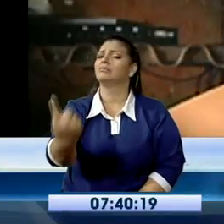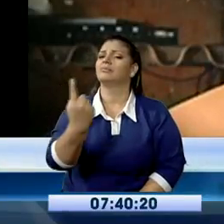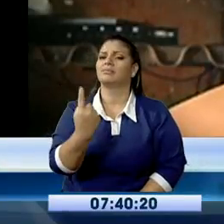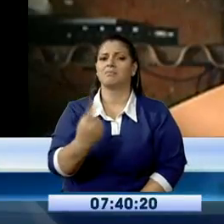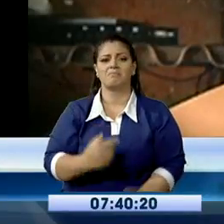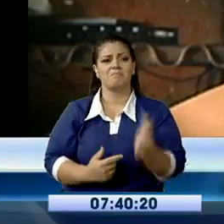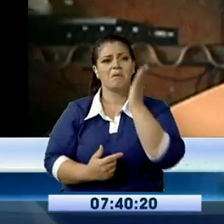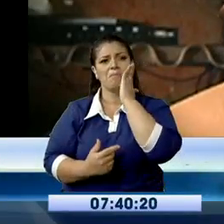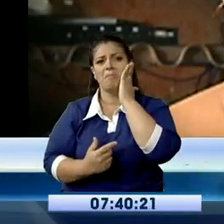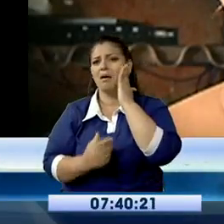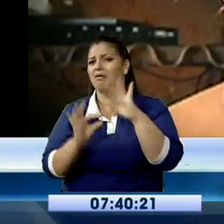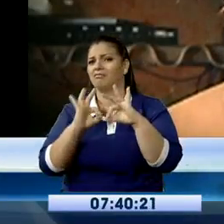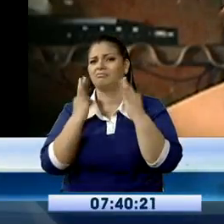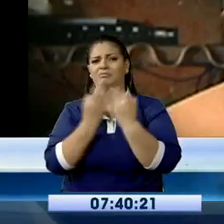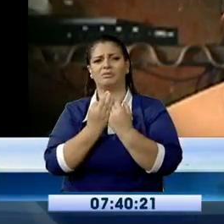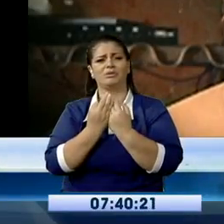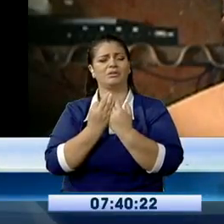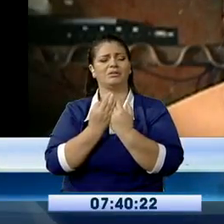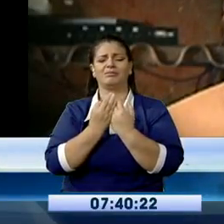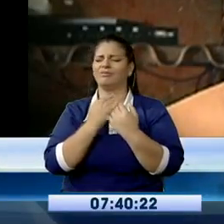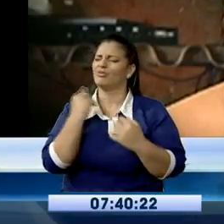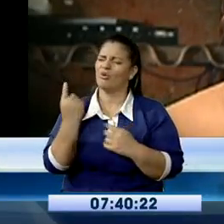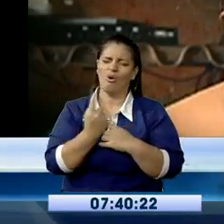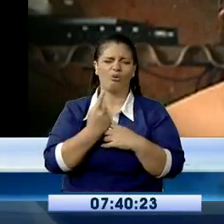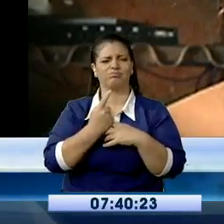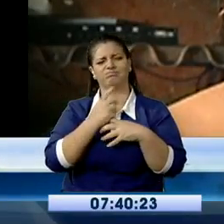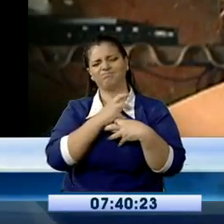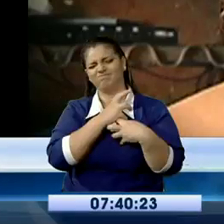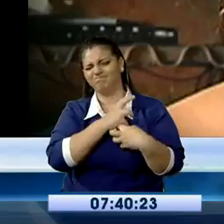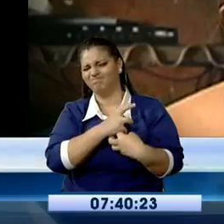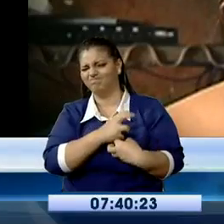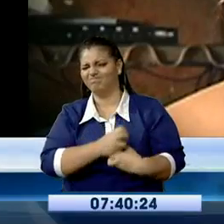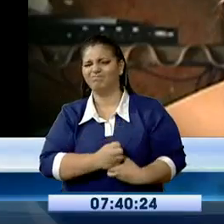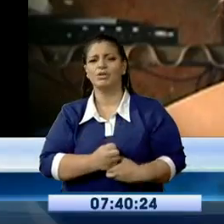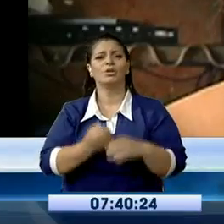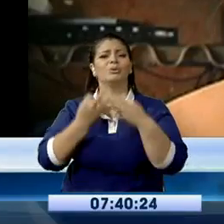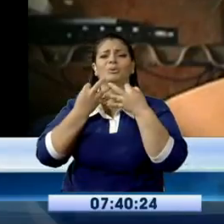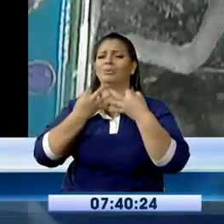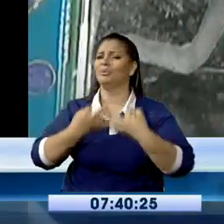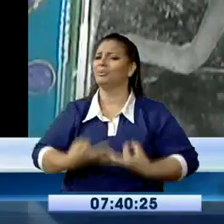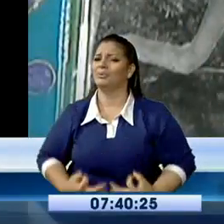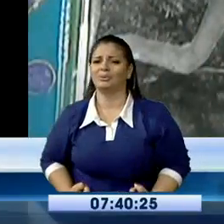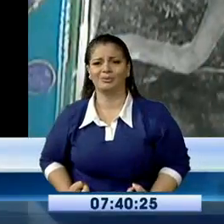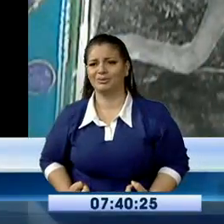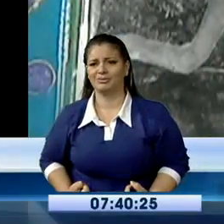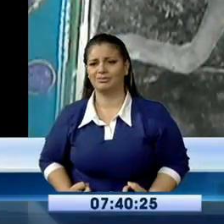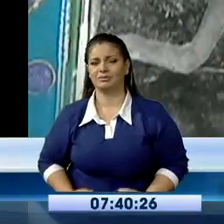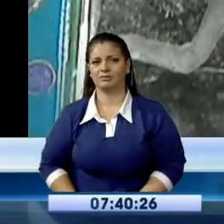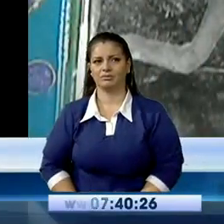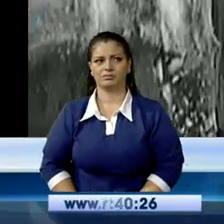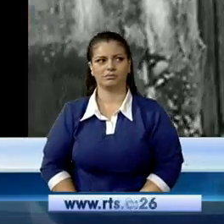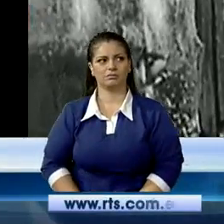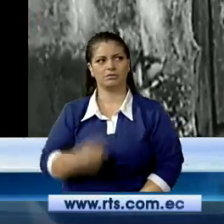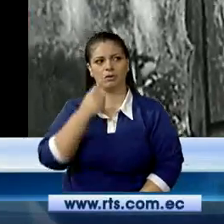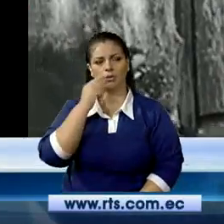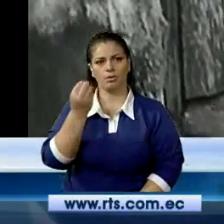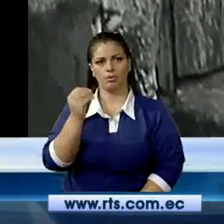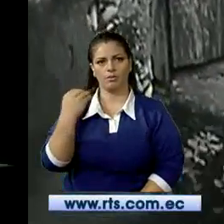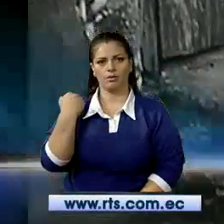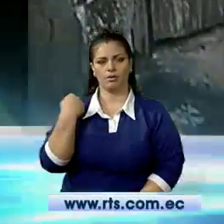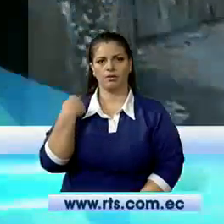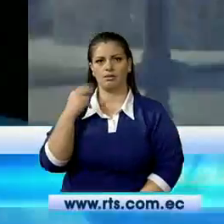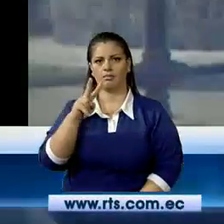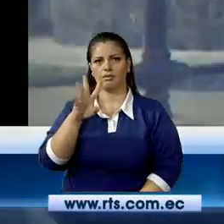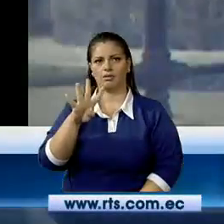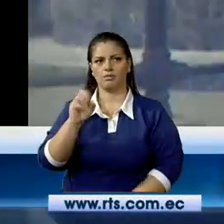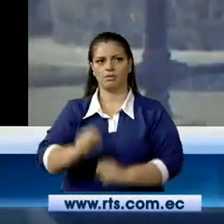todos estamos sufriendo. Y no es justo que nos haga esto. Está vivo. Carlos tendría 24 años y